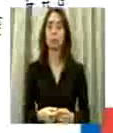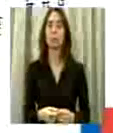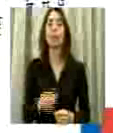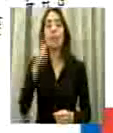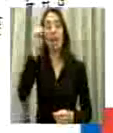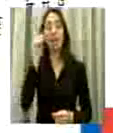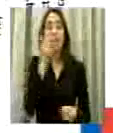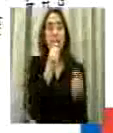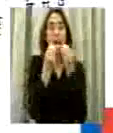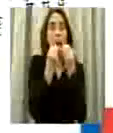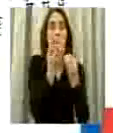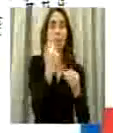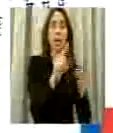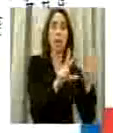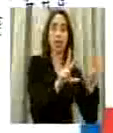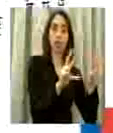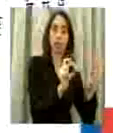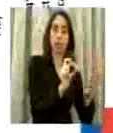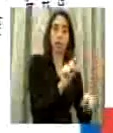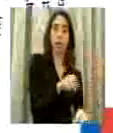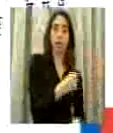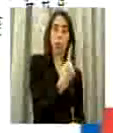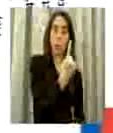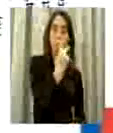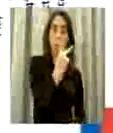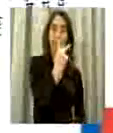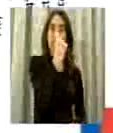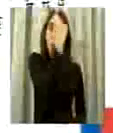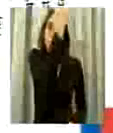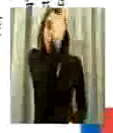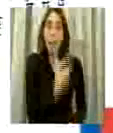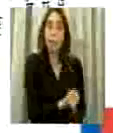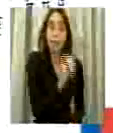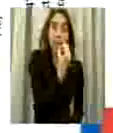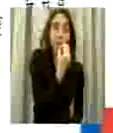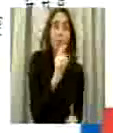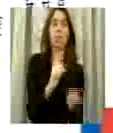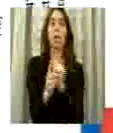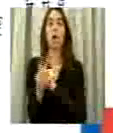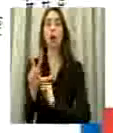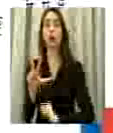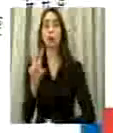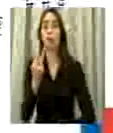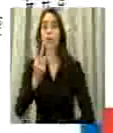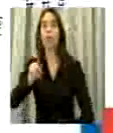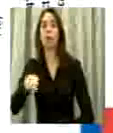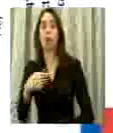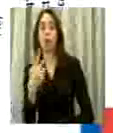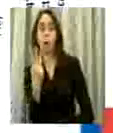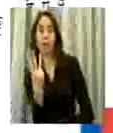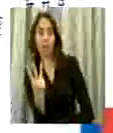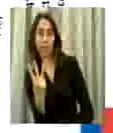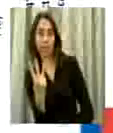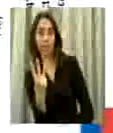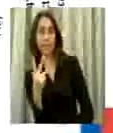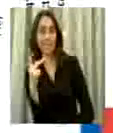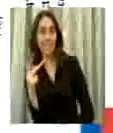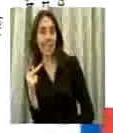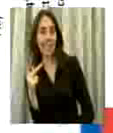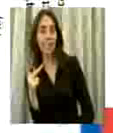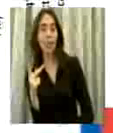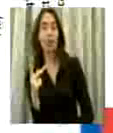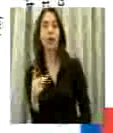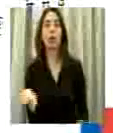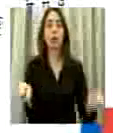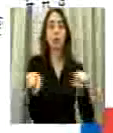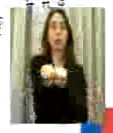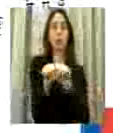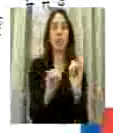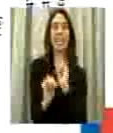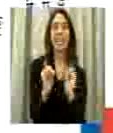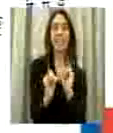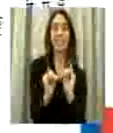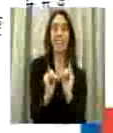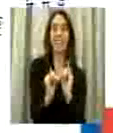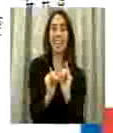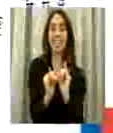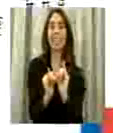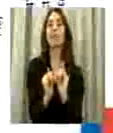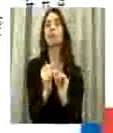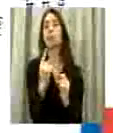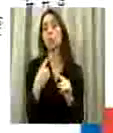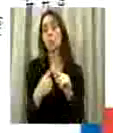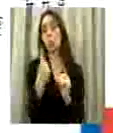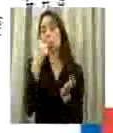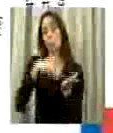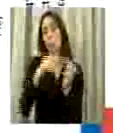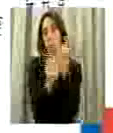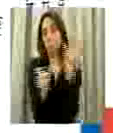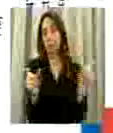de carne de 80,1 kilos por habitante a 83,3. Las conexiones de internet fijas por cada 1000